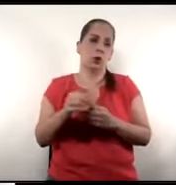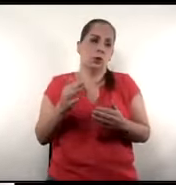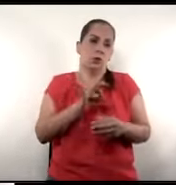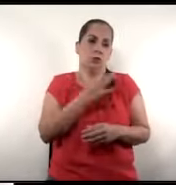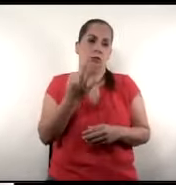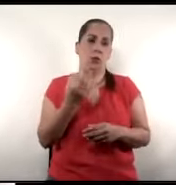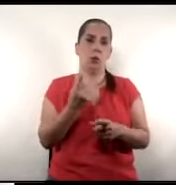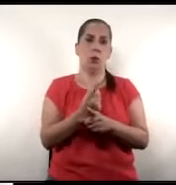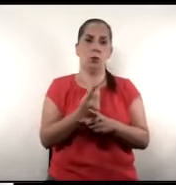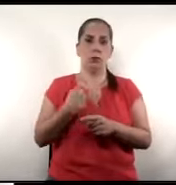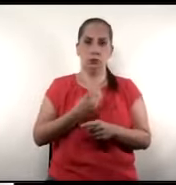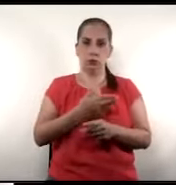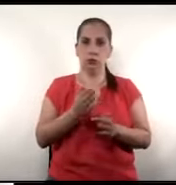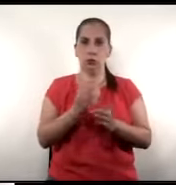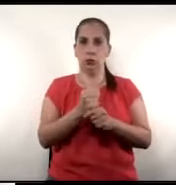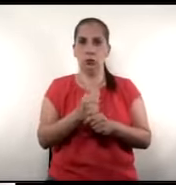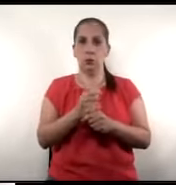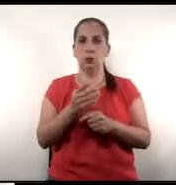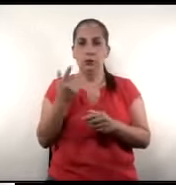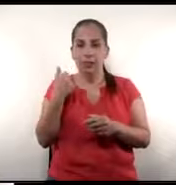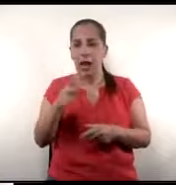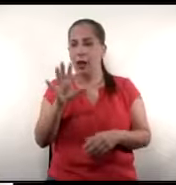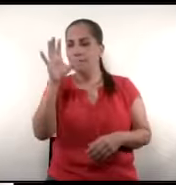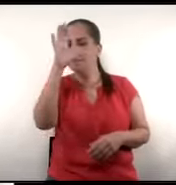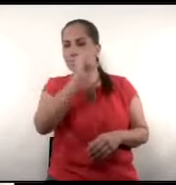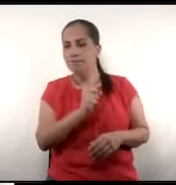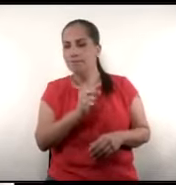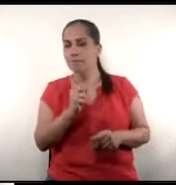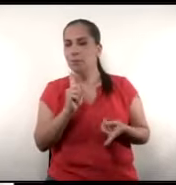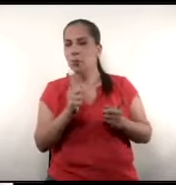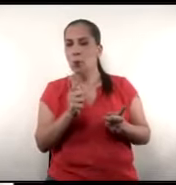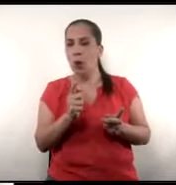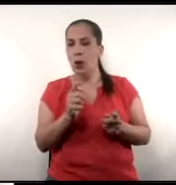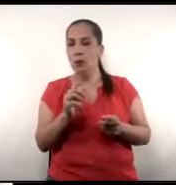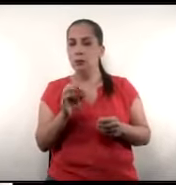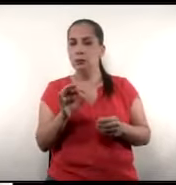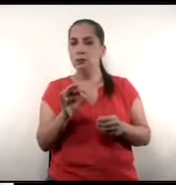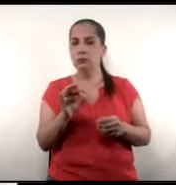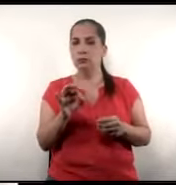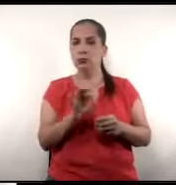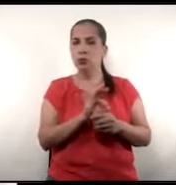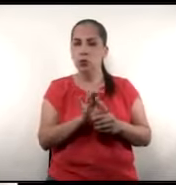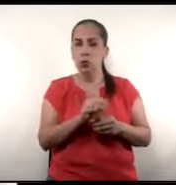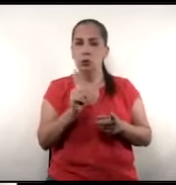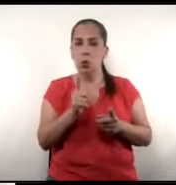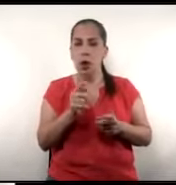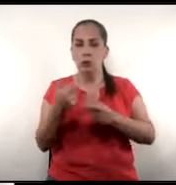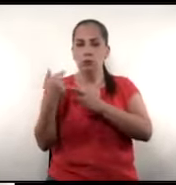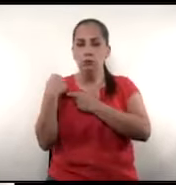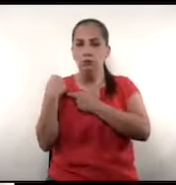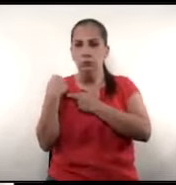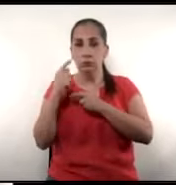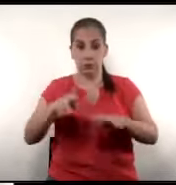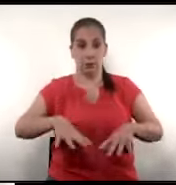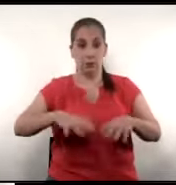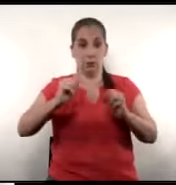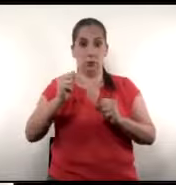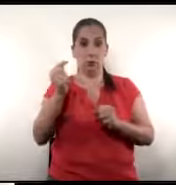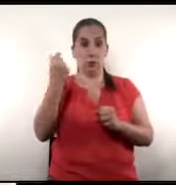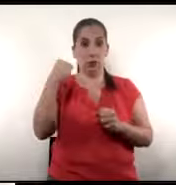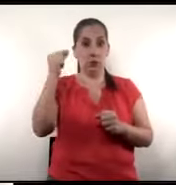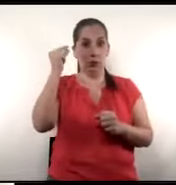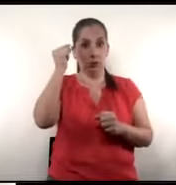correctamente porque hicimos esa ruta crítica, detectamos cuáles eran las funciones o las obligaciones que había asumido el Estado que había que